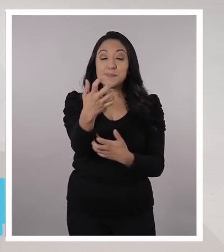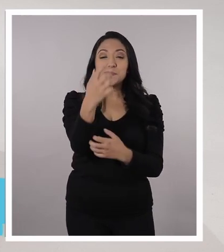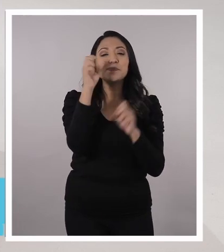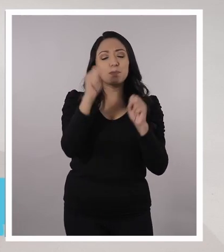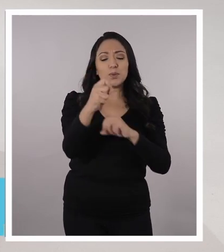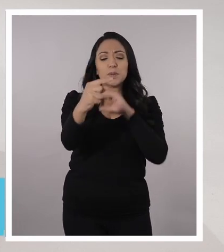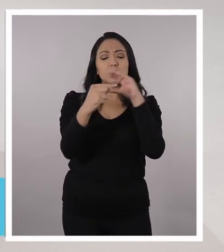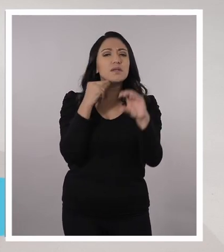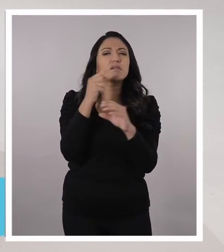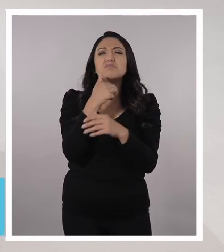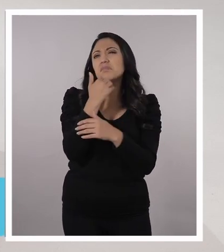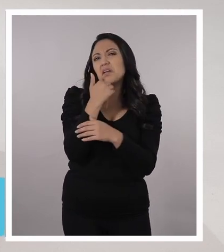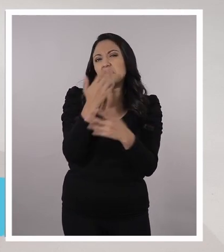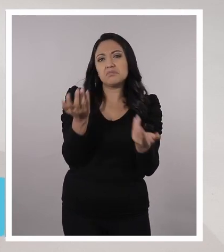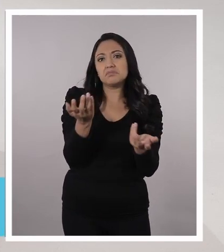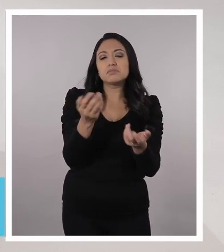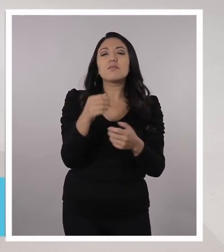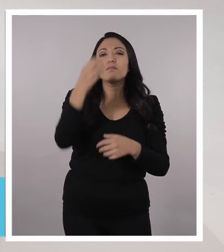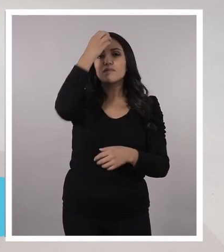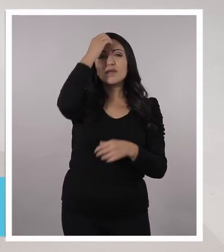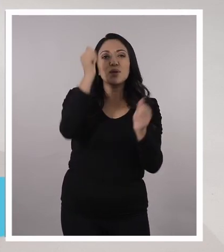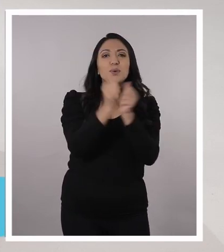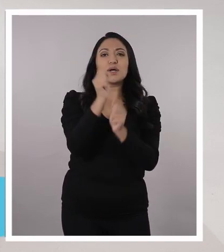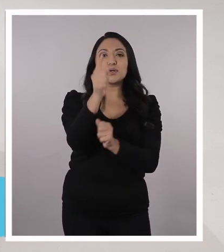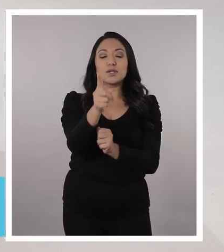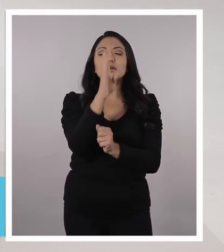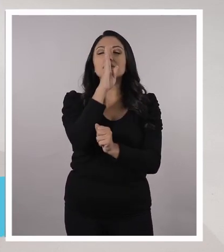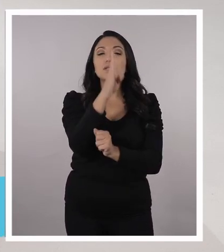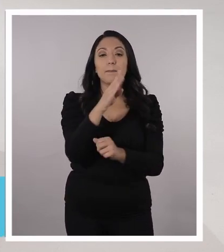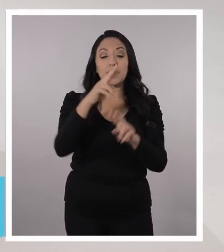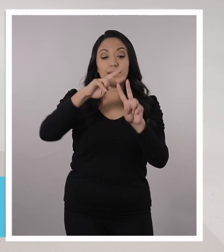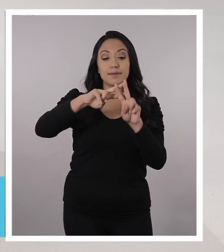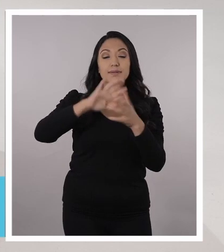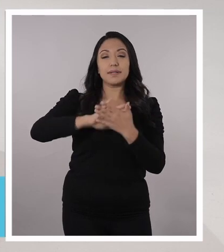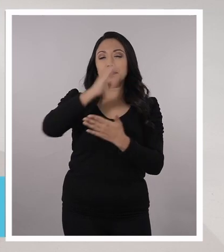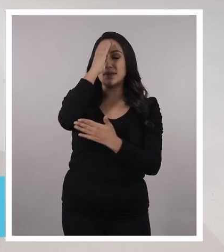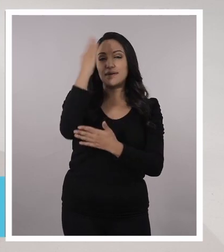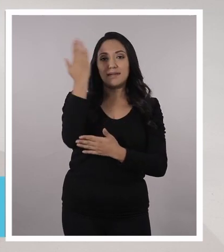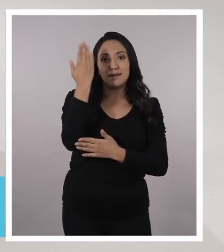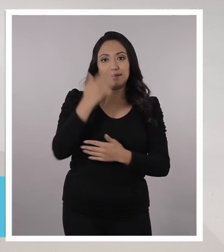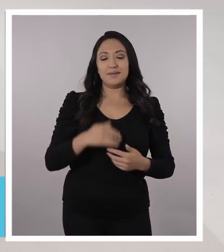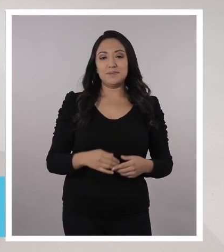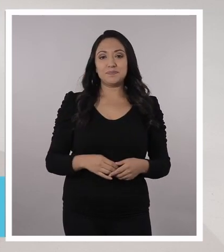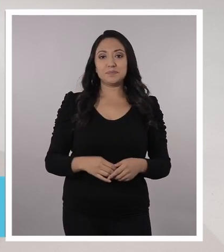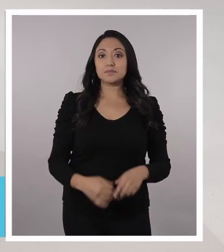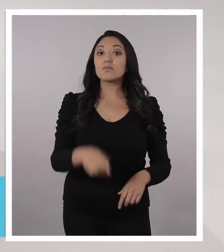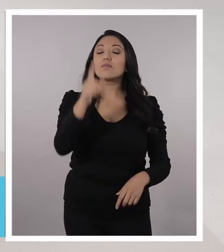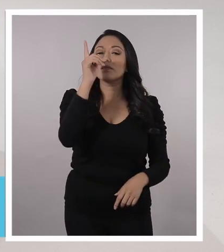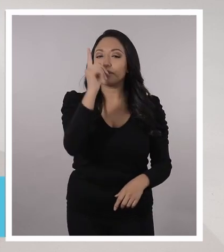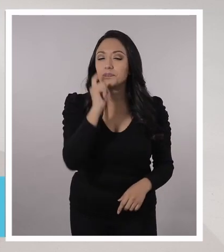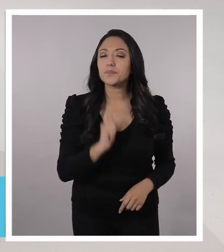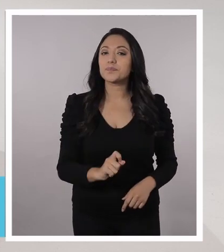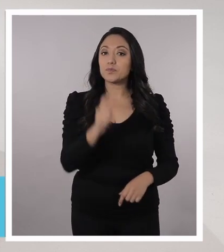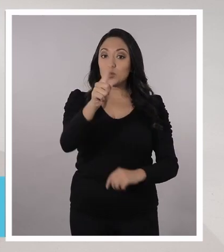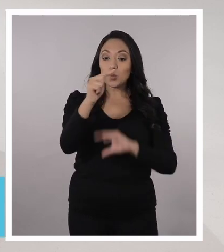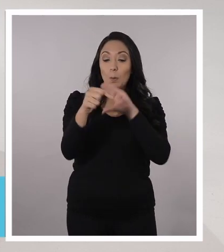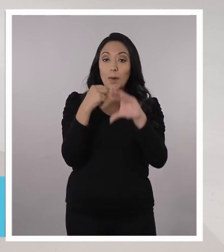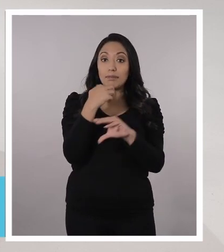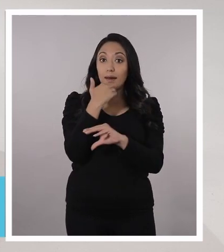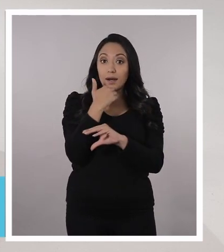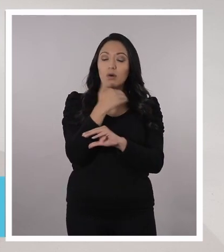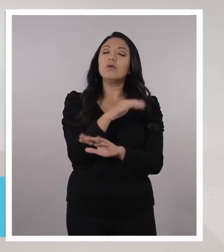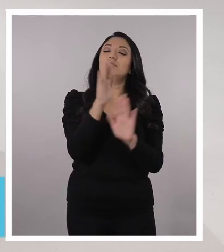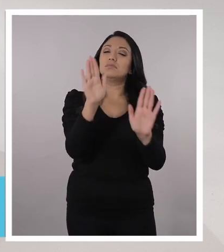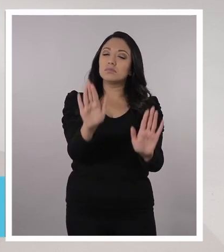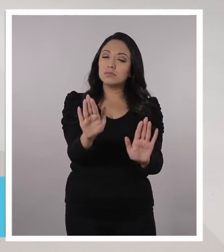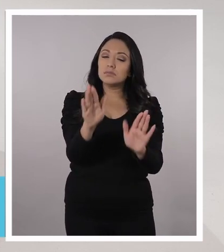nos pueden escribir a nuestras redes sociales de Educa Contigo, siempre con el hashtag #AprenderLaTele. No se olviden que siempre que suban